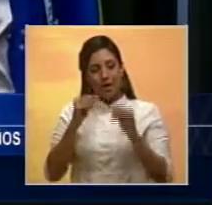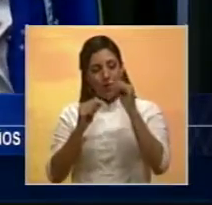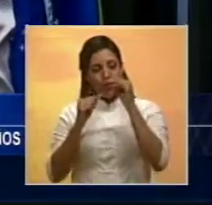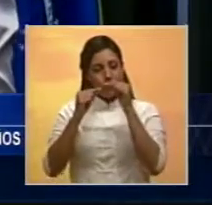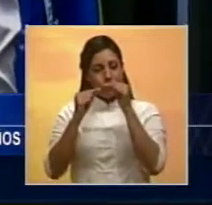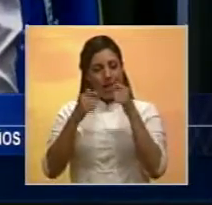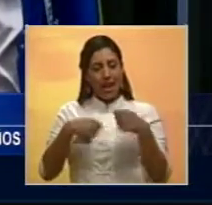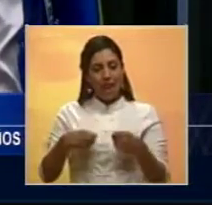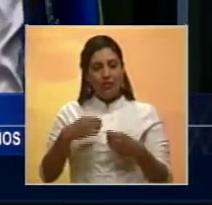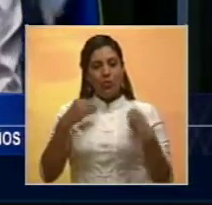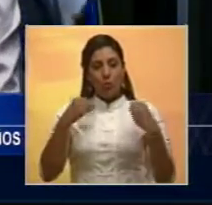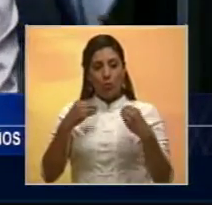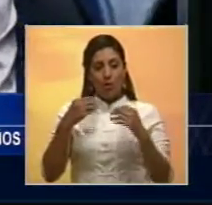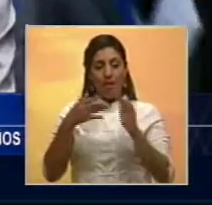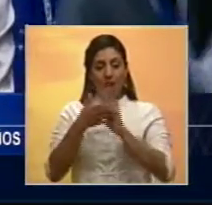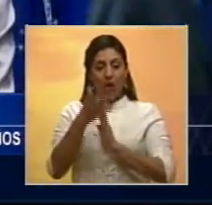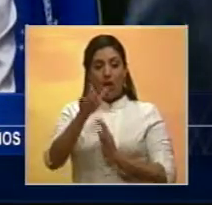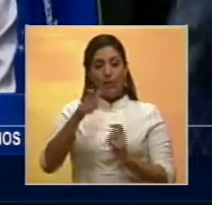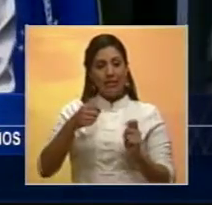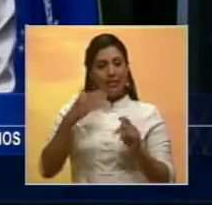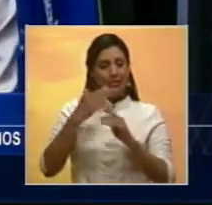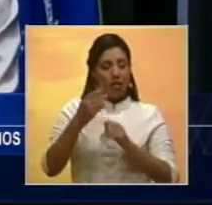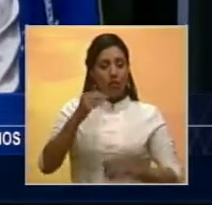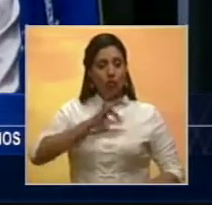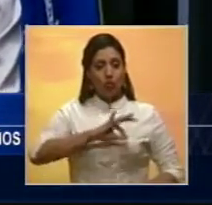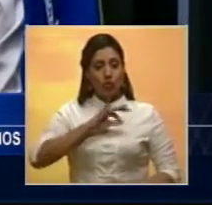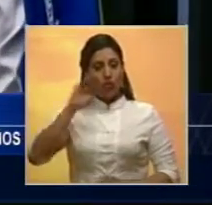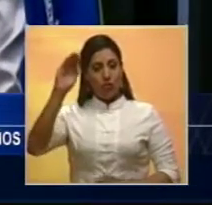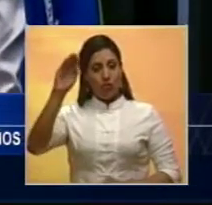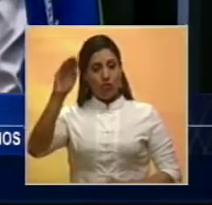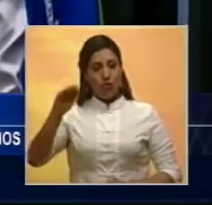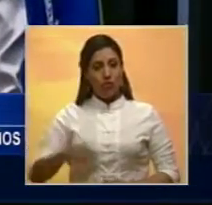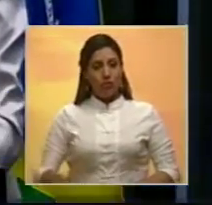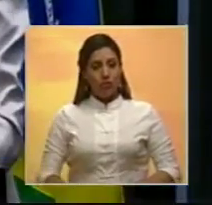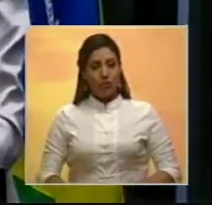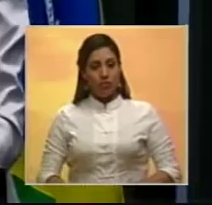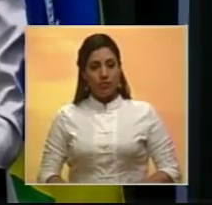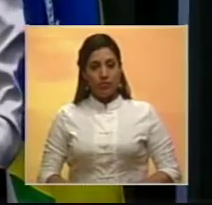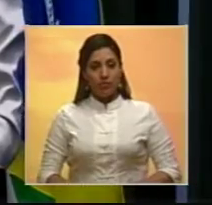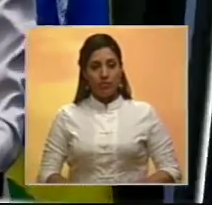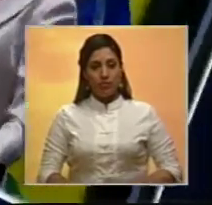del gasto público, lo que limitará las inversiones sociales en el futuro.